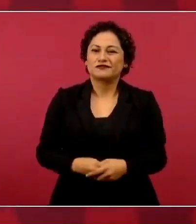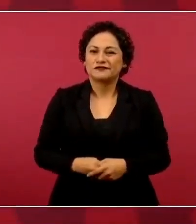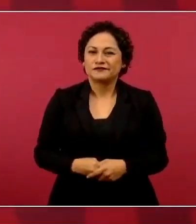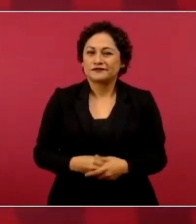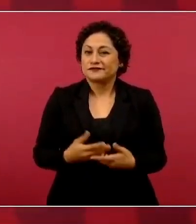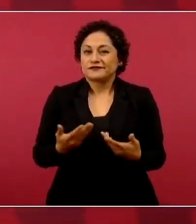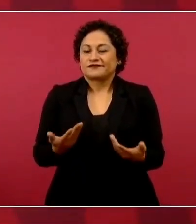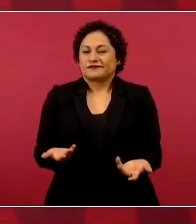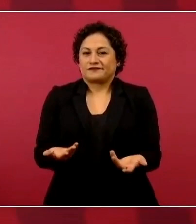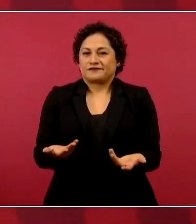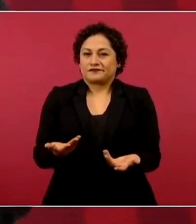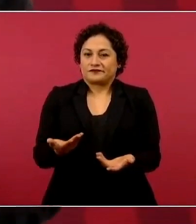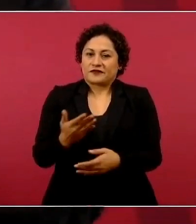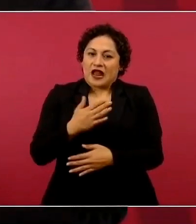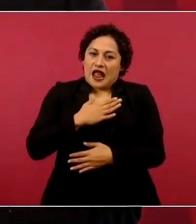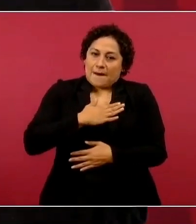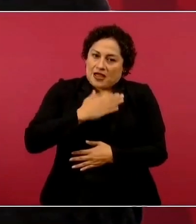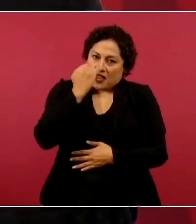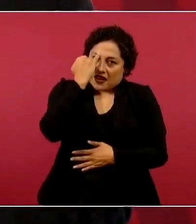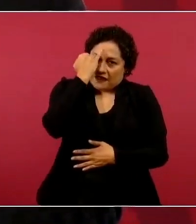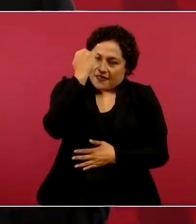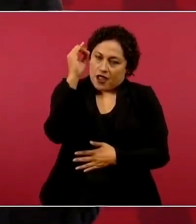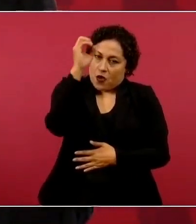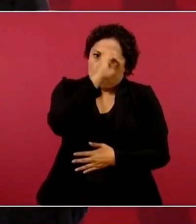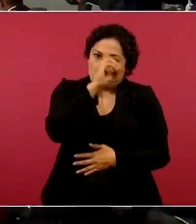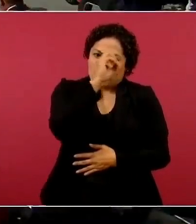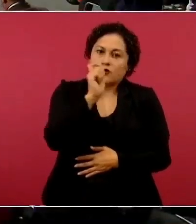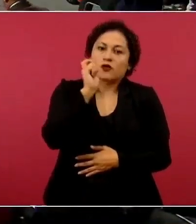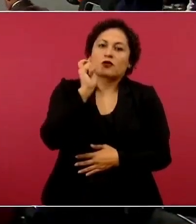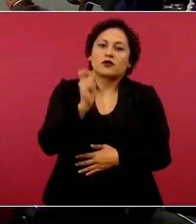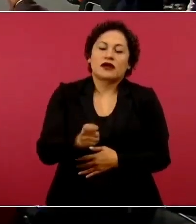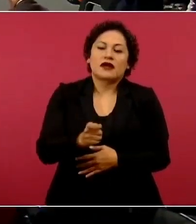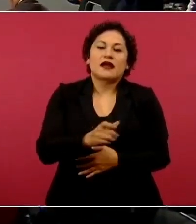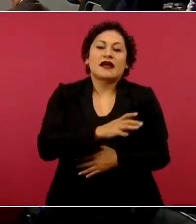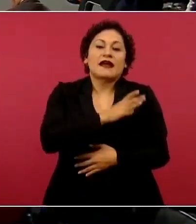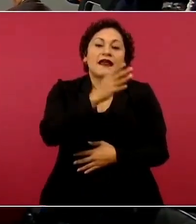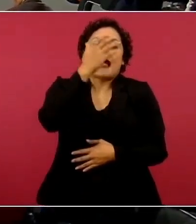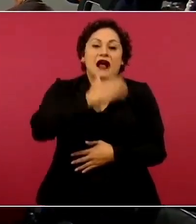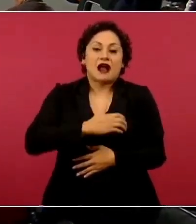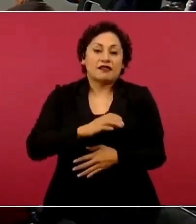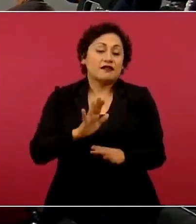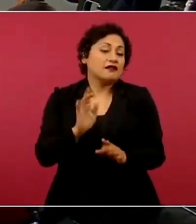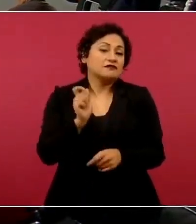Desde mi interpretación, el general Cárdenas no impulsa